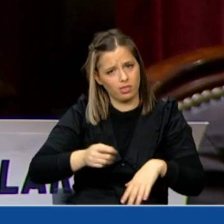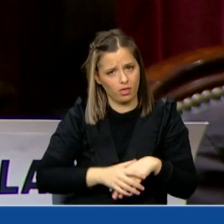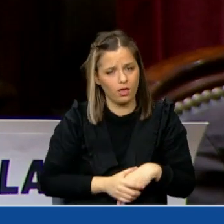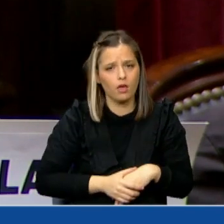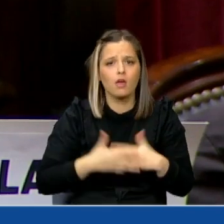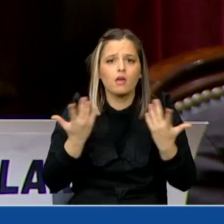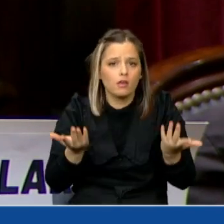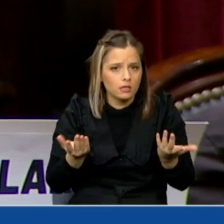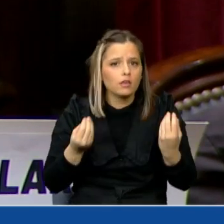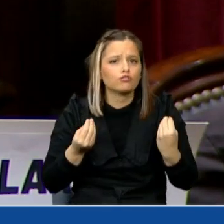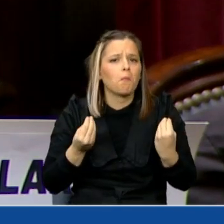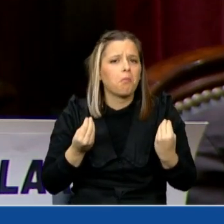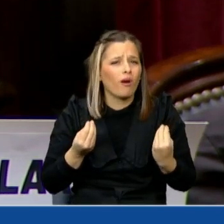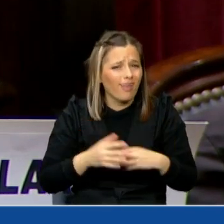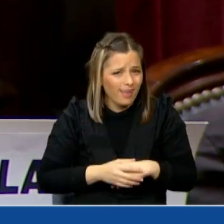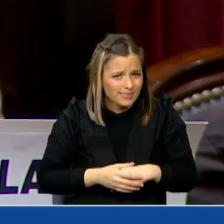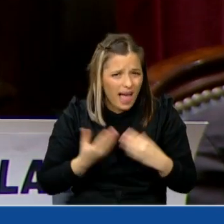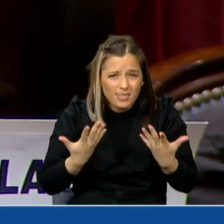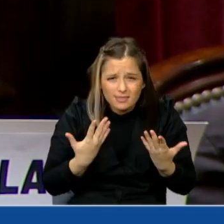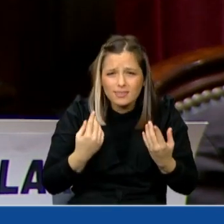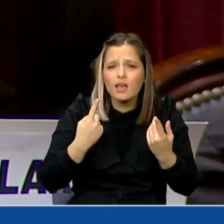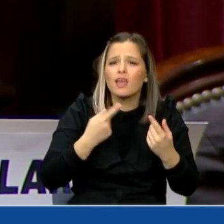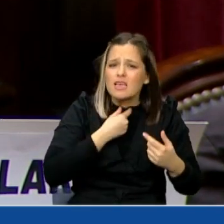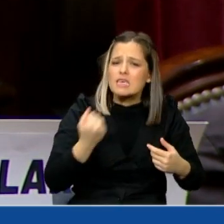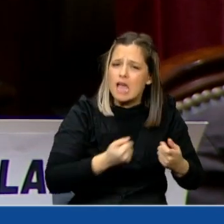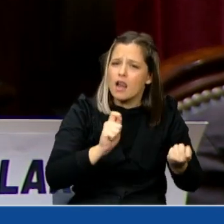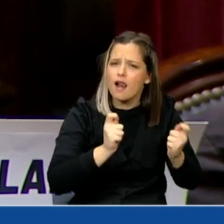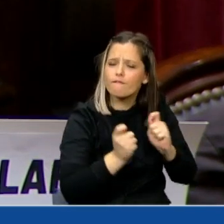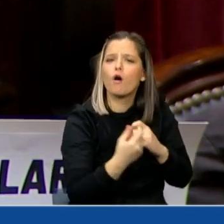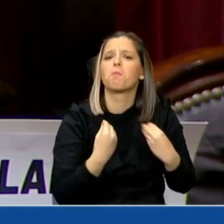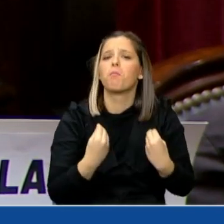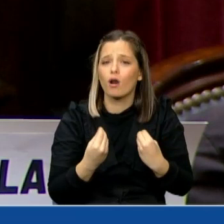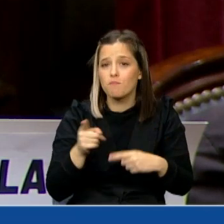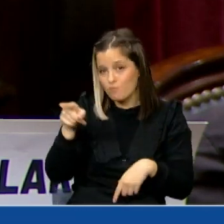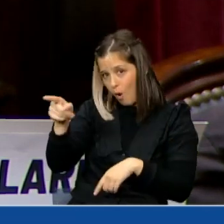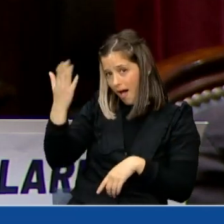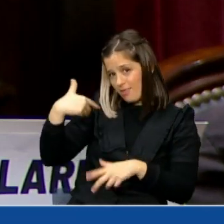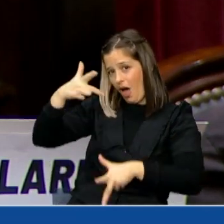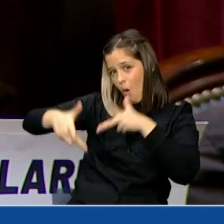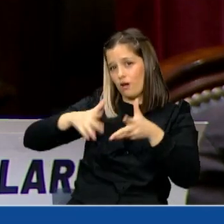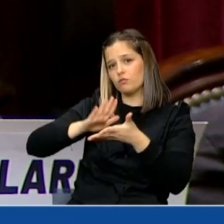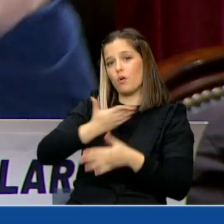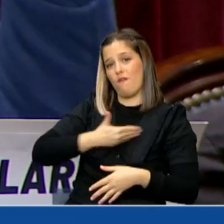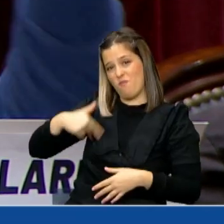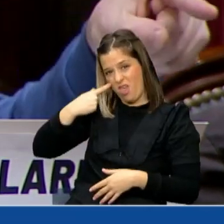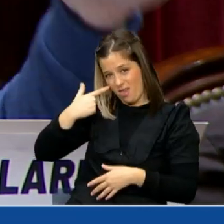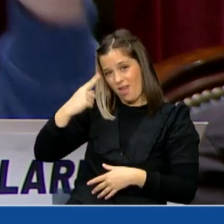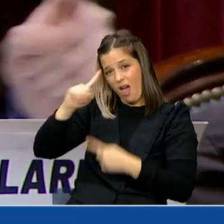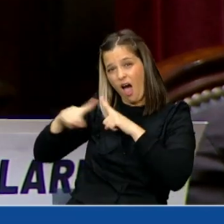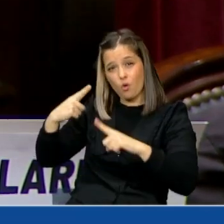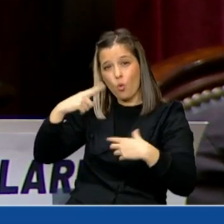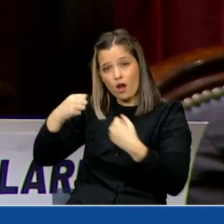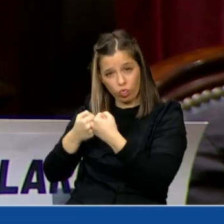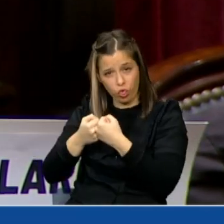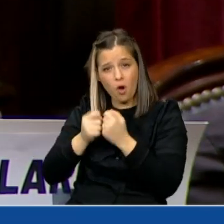social. ¿Y esto por qué se da? Justamente porque todos los que... Y usted mencionó el acuerdo con el FMI, que además lo denunciamos acá, es